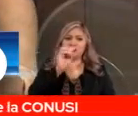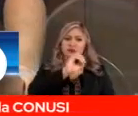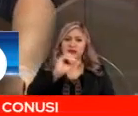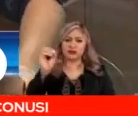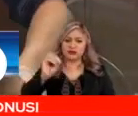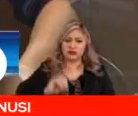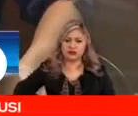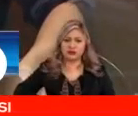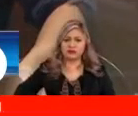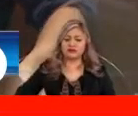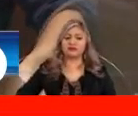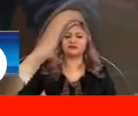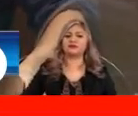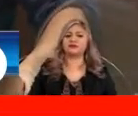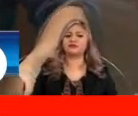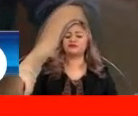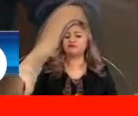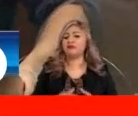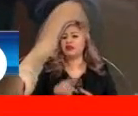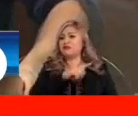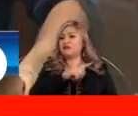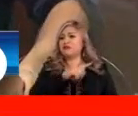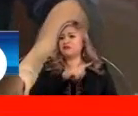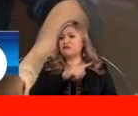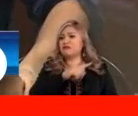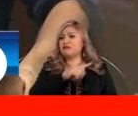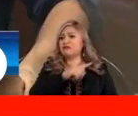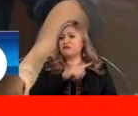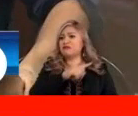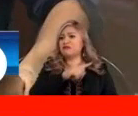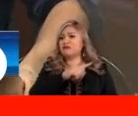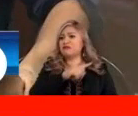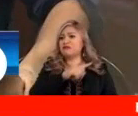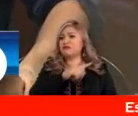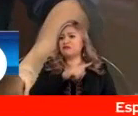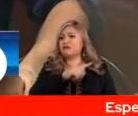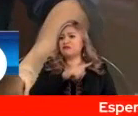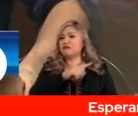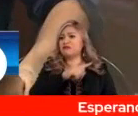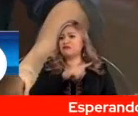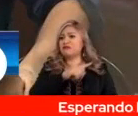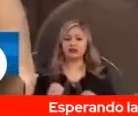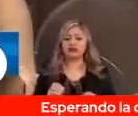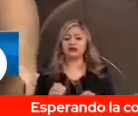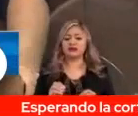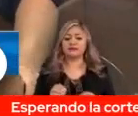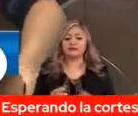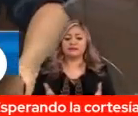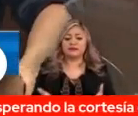económicamente activa está en la informalidad. Pero antes de marzo del año pasado, la cifra era alarmante,